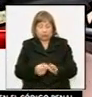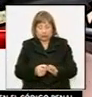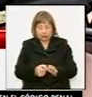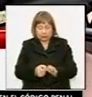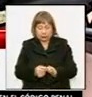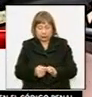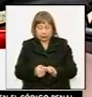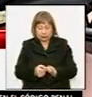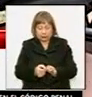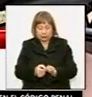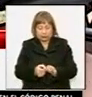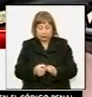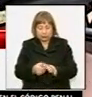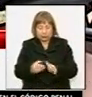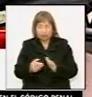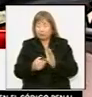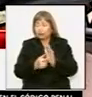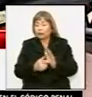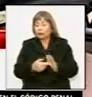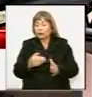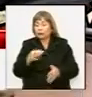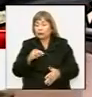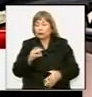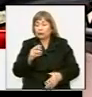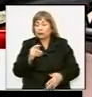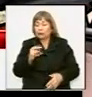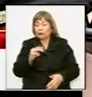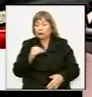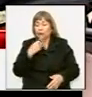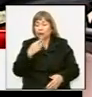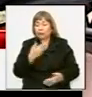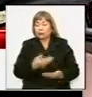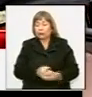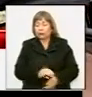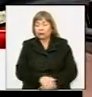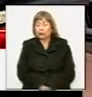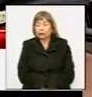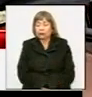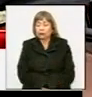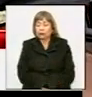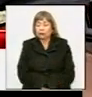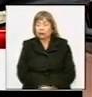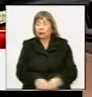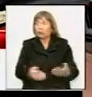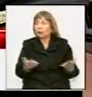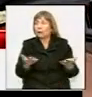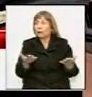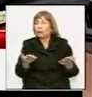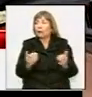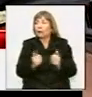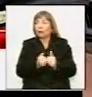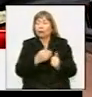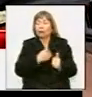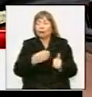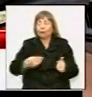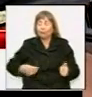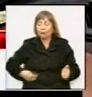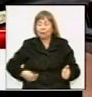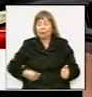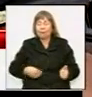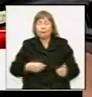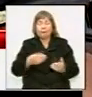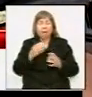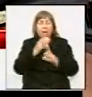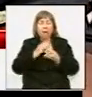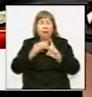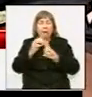están interviniendo la Dirección General de Patrimonio Arqueológico, la DGPA, donde el Ministerio de Patrimonio de Industria y